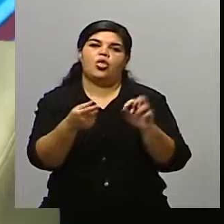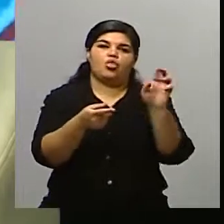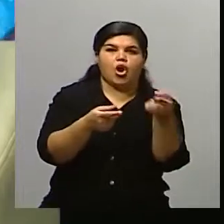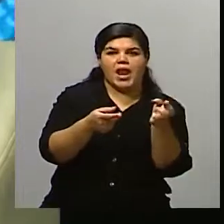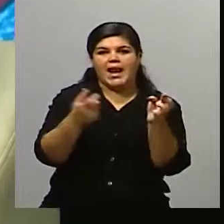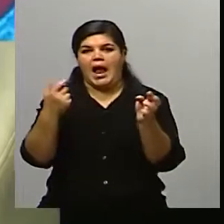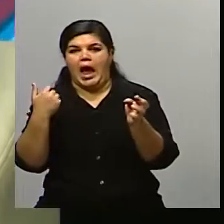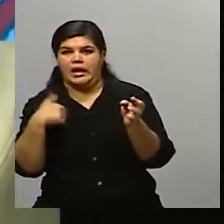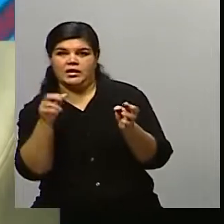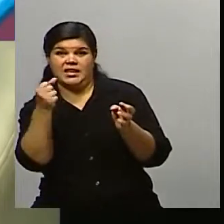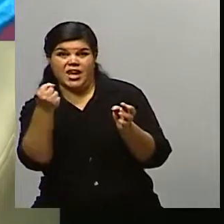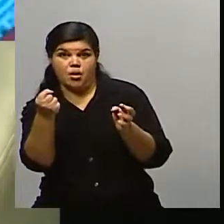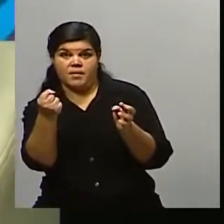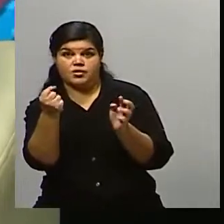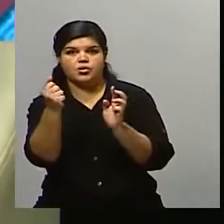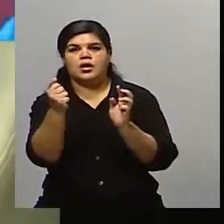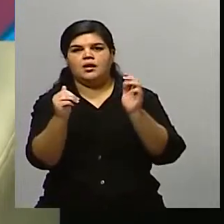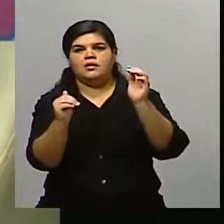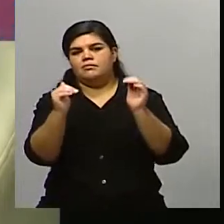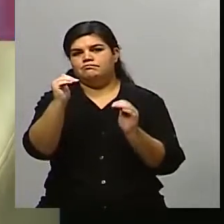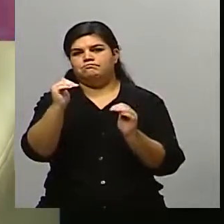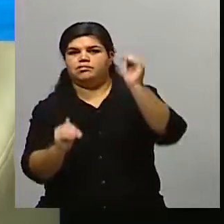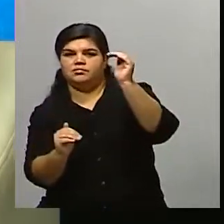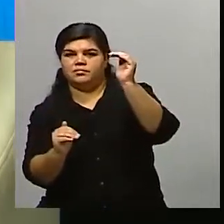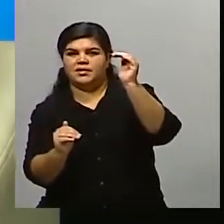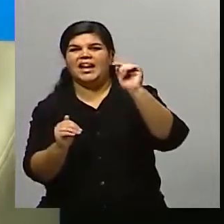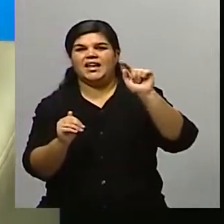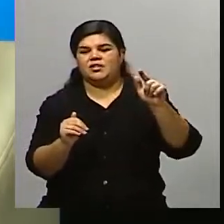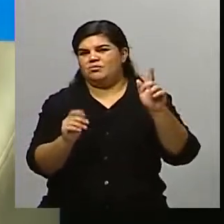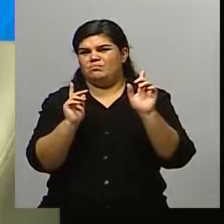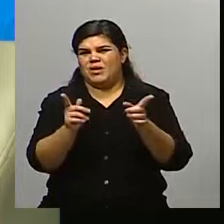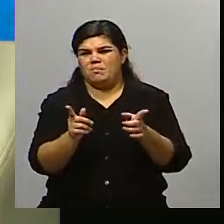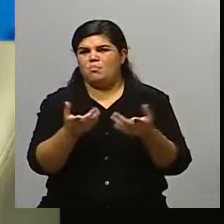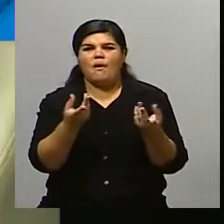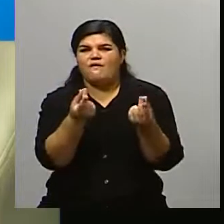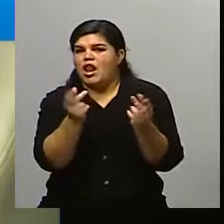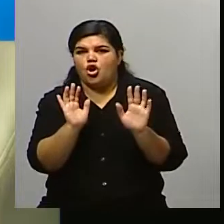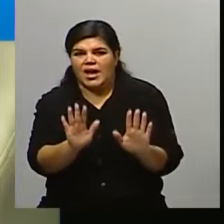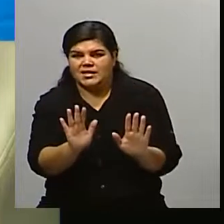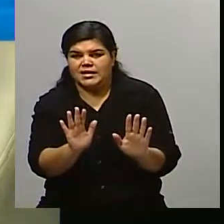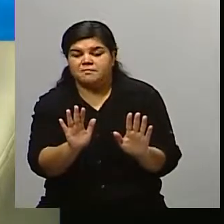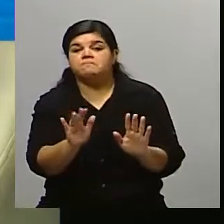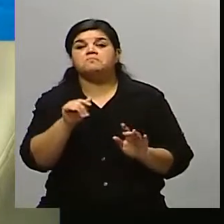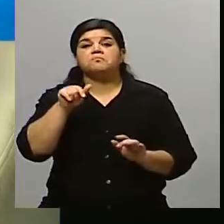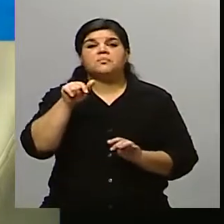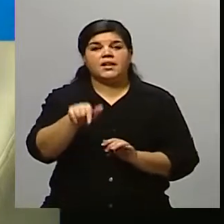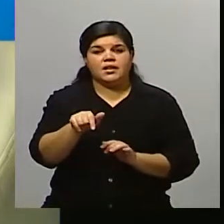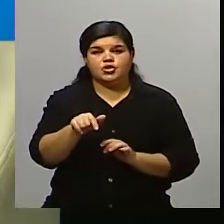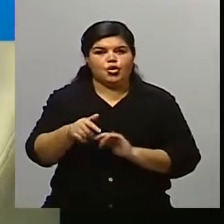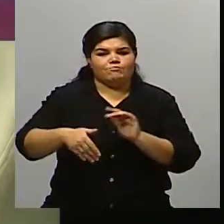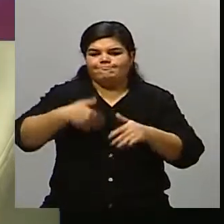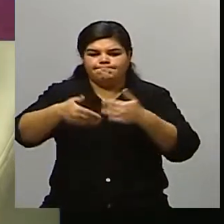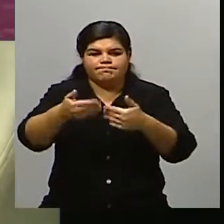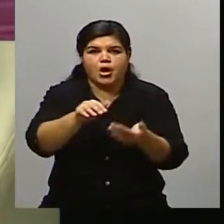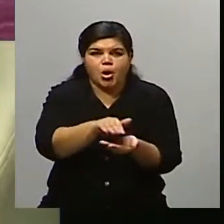Hoy es muy discutible hasta incluso sobre qué valor podríamos tomar el dólar, ¿no? Sí. Pero no ha habido una recuperación importante